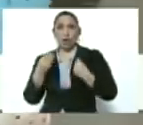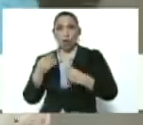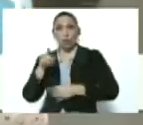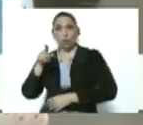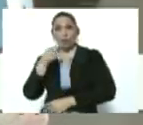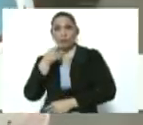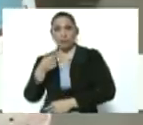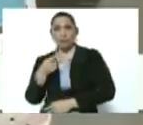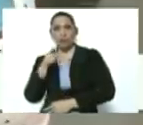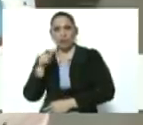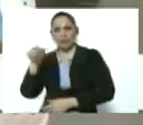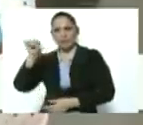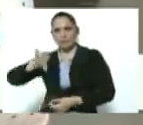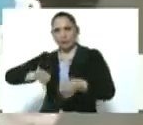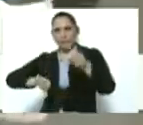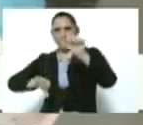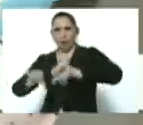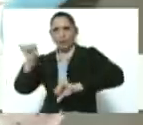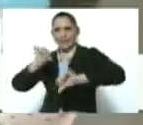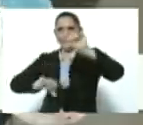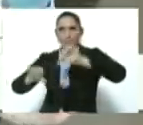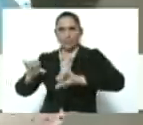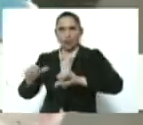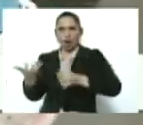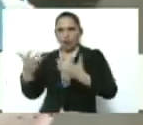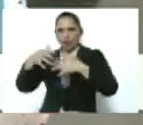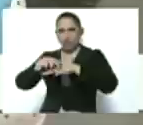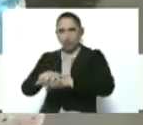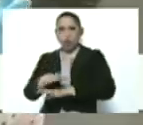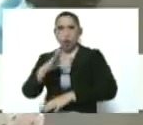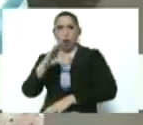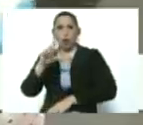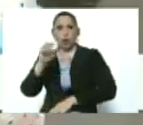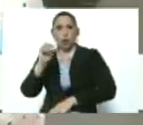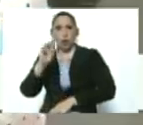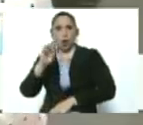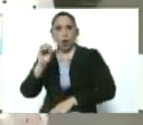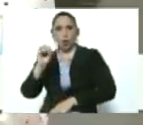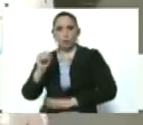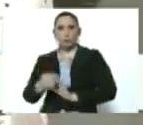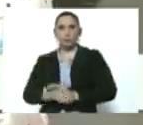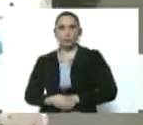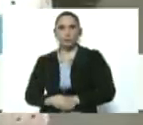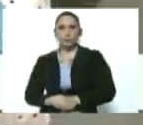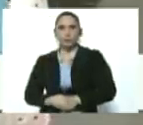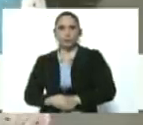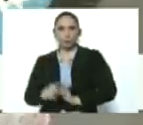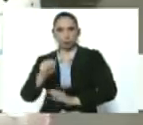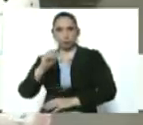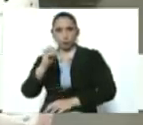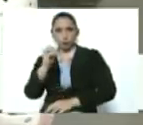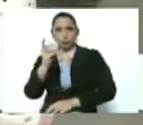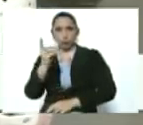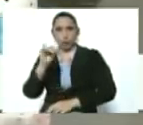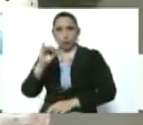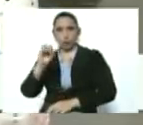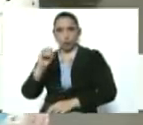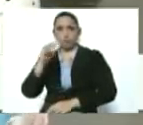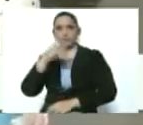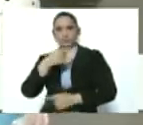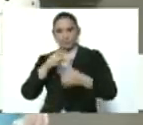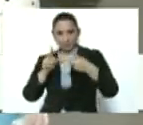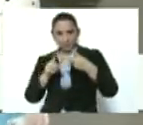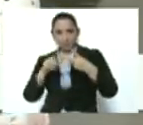esas sustancias químicas que no son otra cosa que cloro lo hacemos a través de hipoclorito de sodio o hipoclorito de calcio